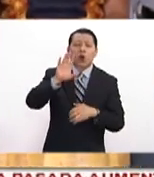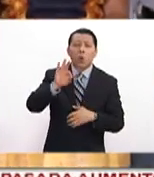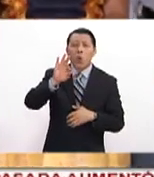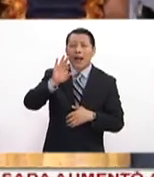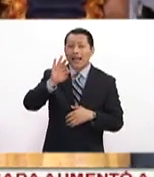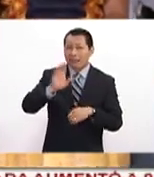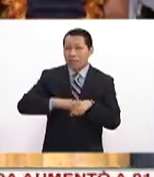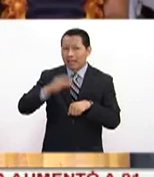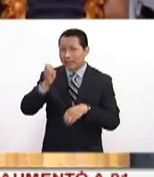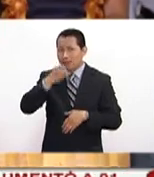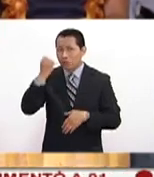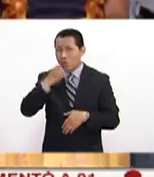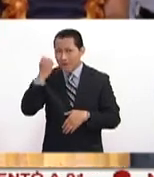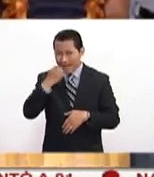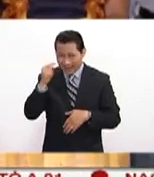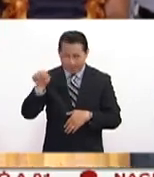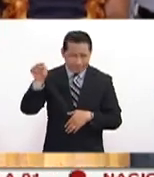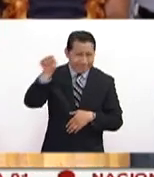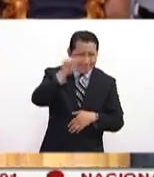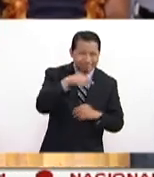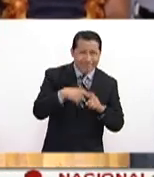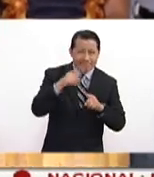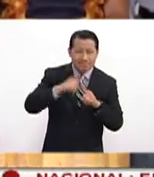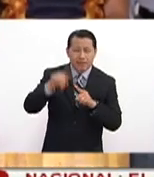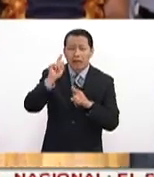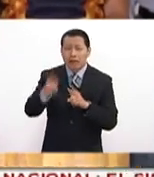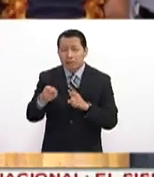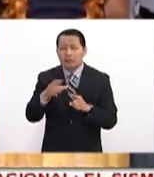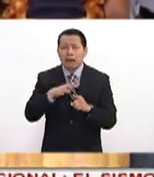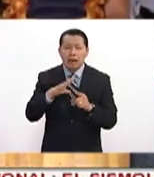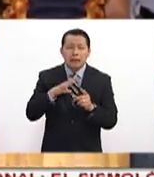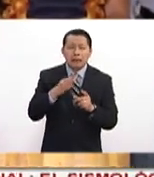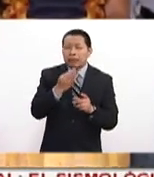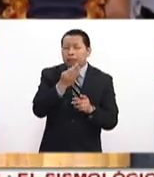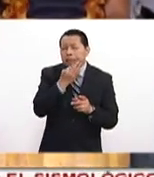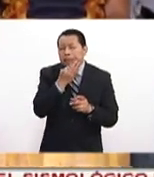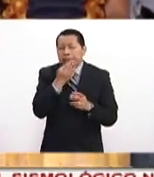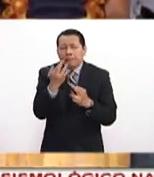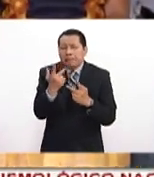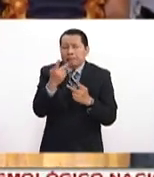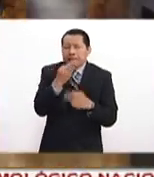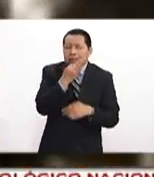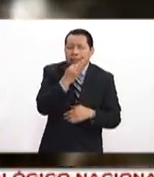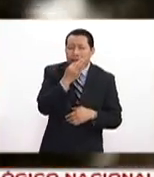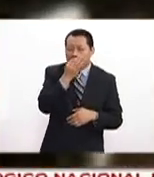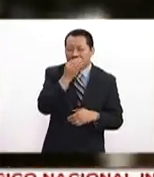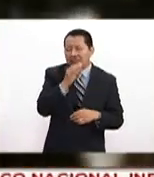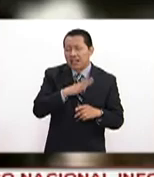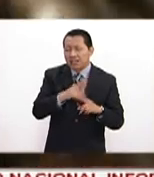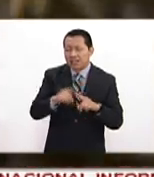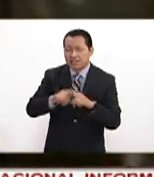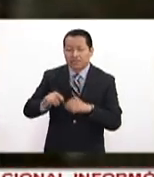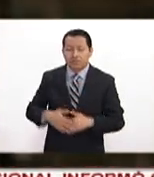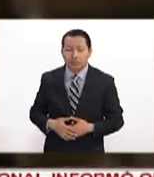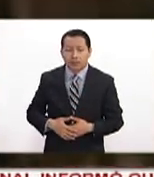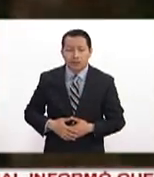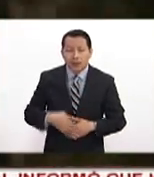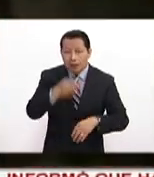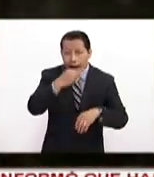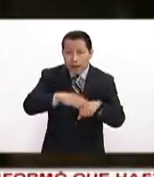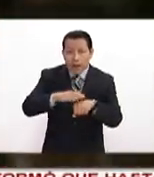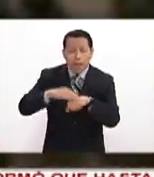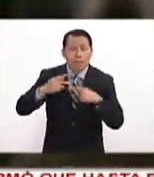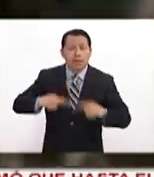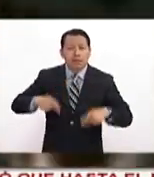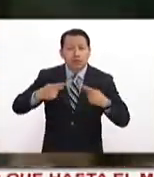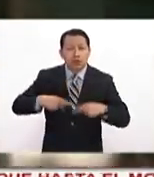que he señalado tuvieron daños. Se trata de afectaciones menores. El presidente hizo un llamado a la población